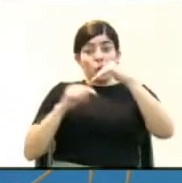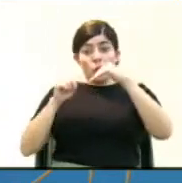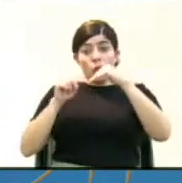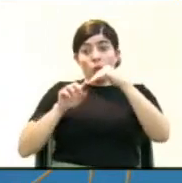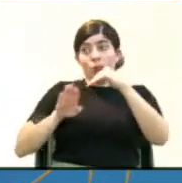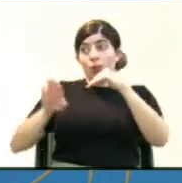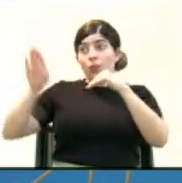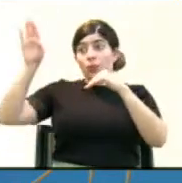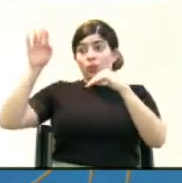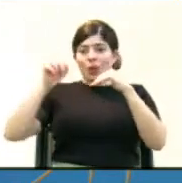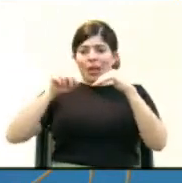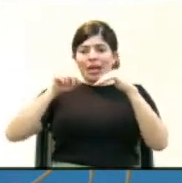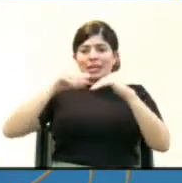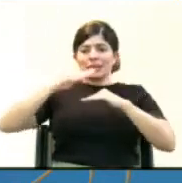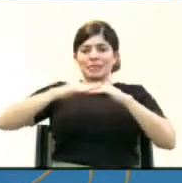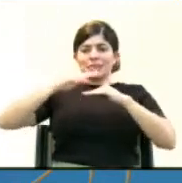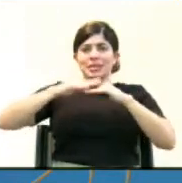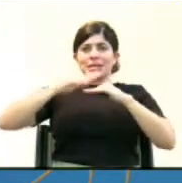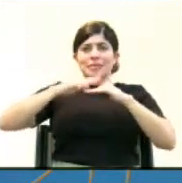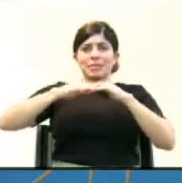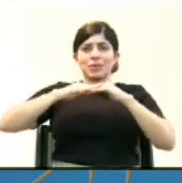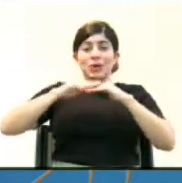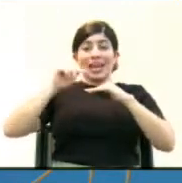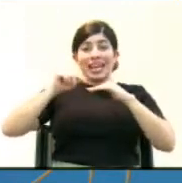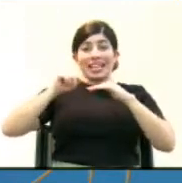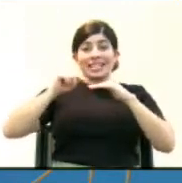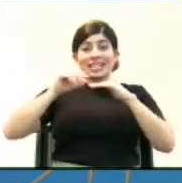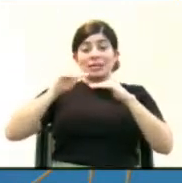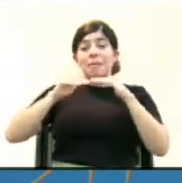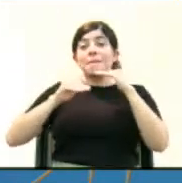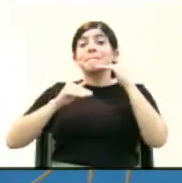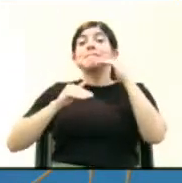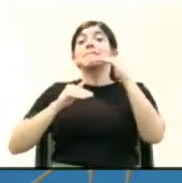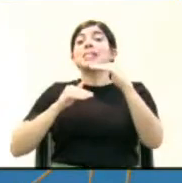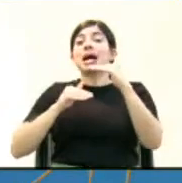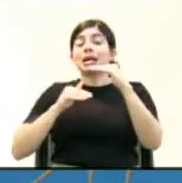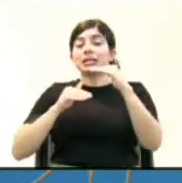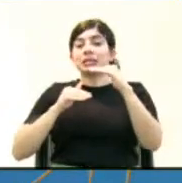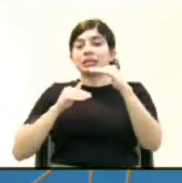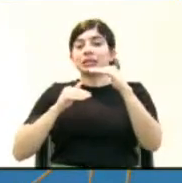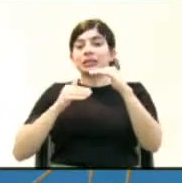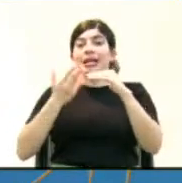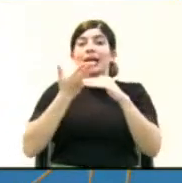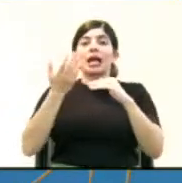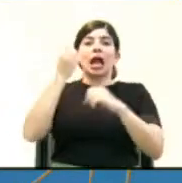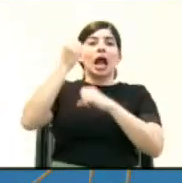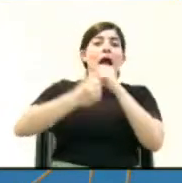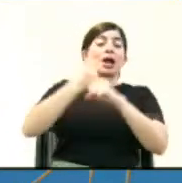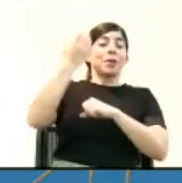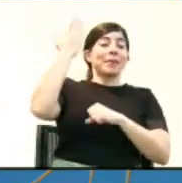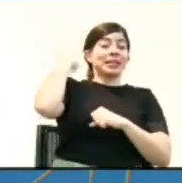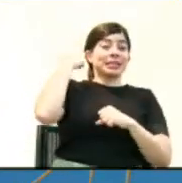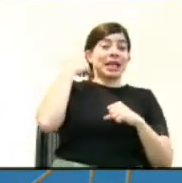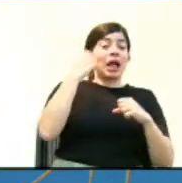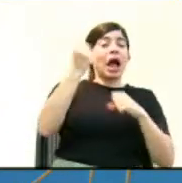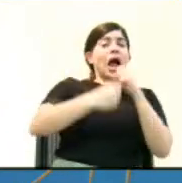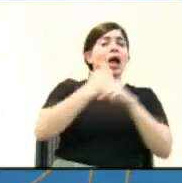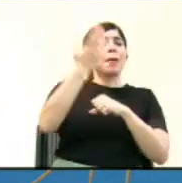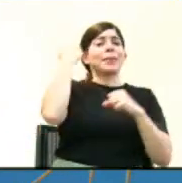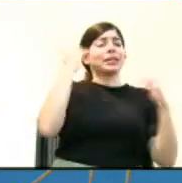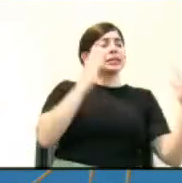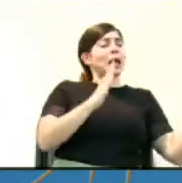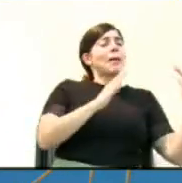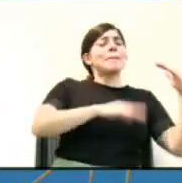hoy, ese piso es superior al pico del año pasado. Entonces